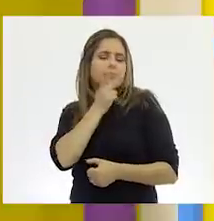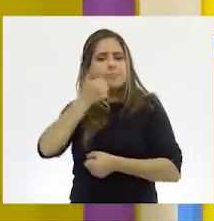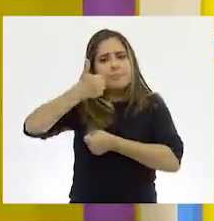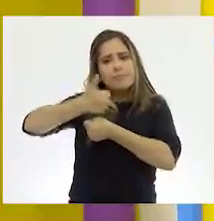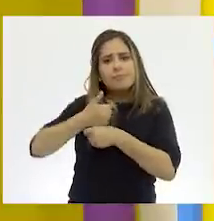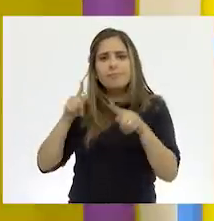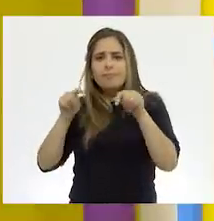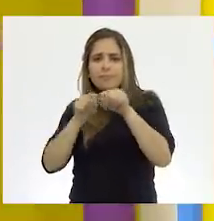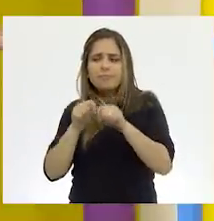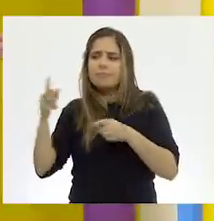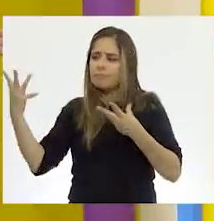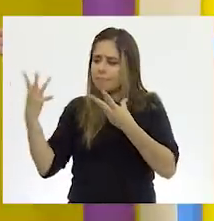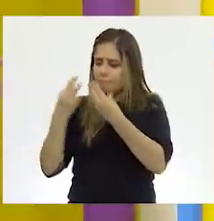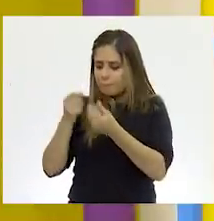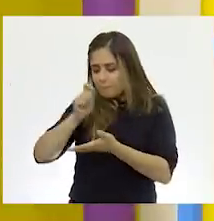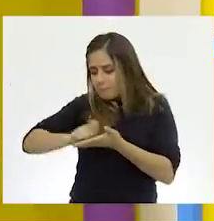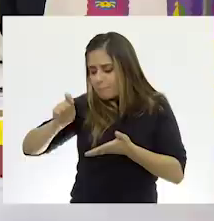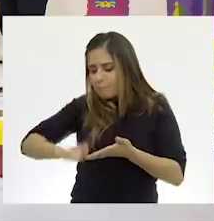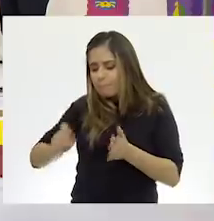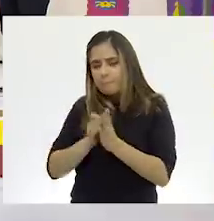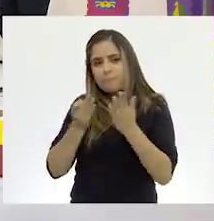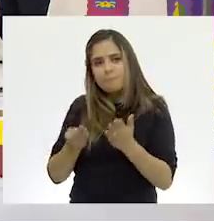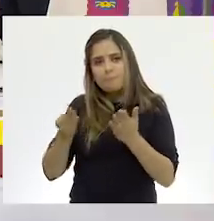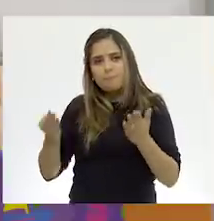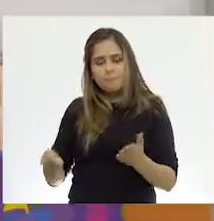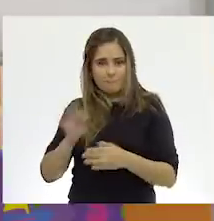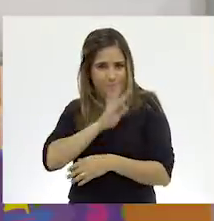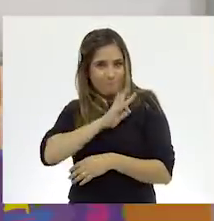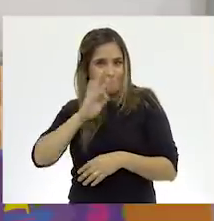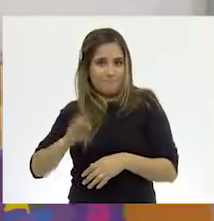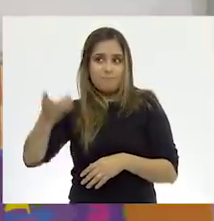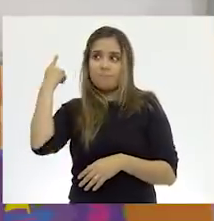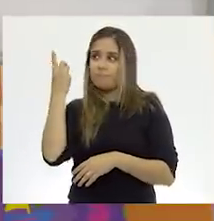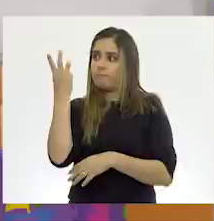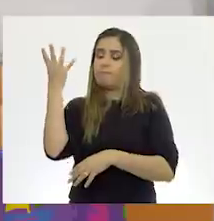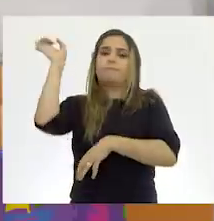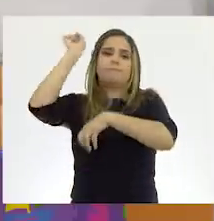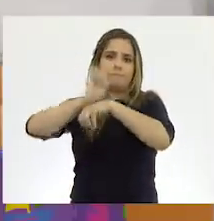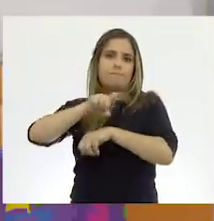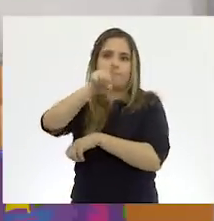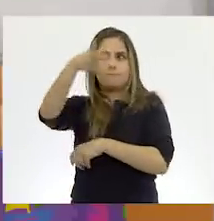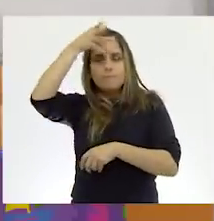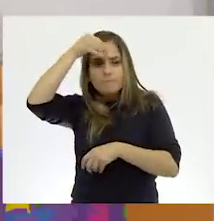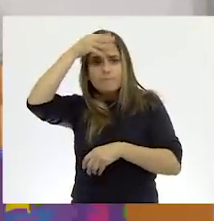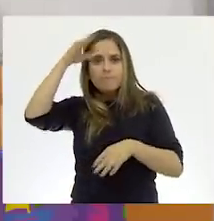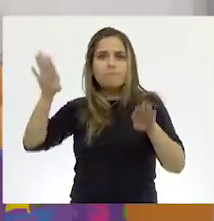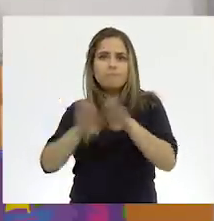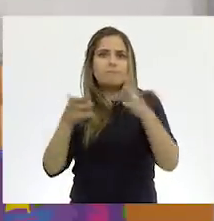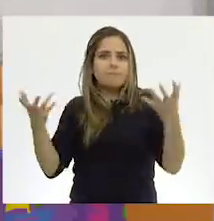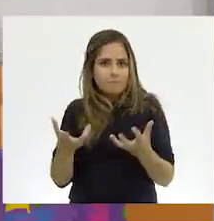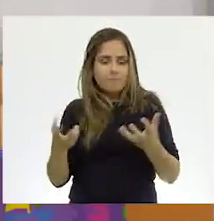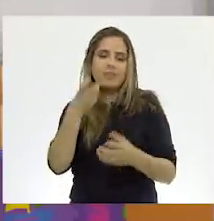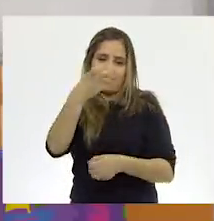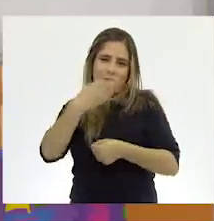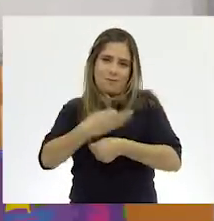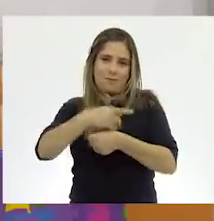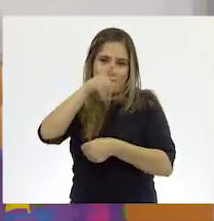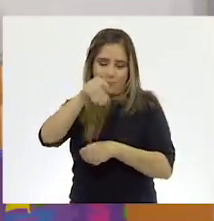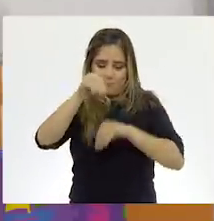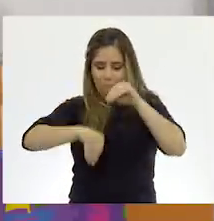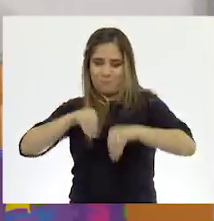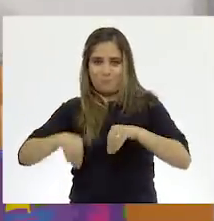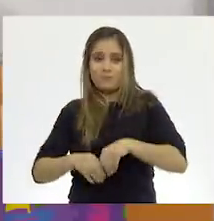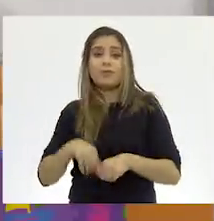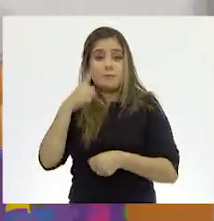tíos. Esa información a ellos, a tu familia. Y llevas varias semanas como para no compartirlo. Claro. Entonces, lo primero decía, busca